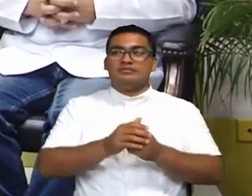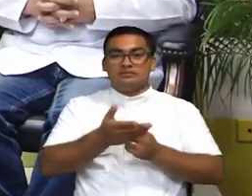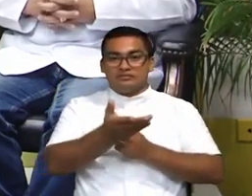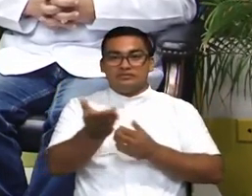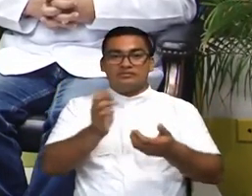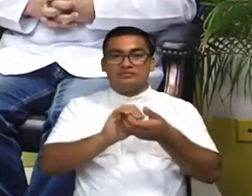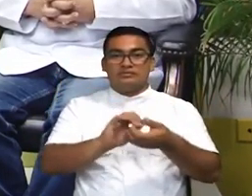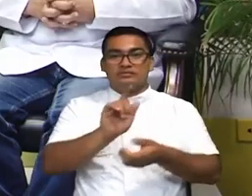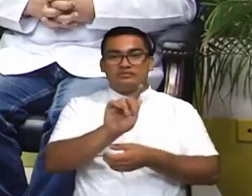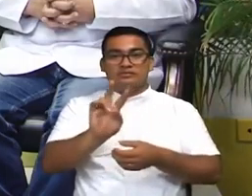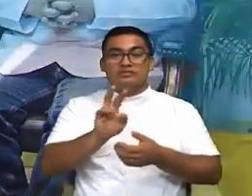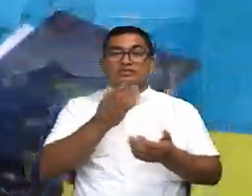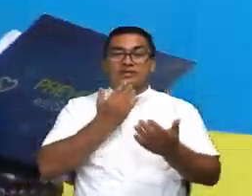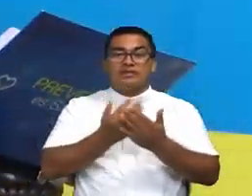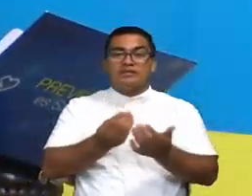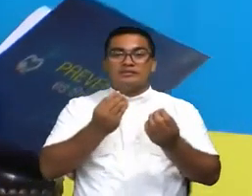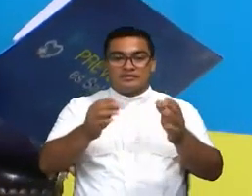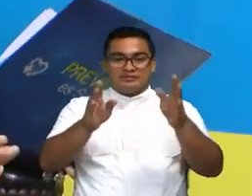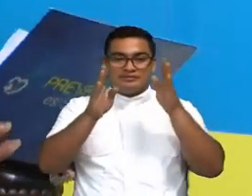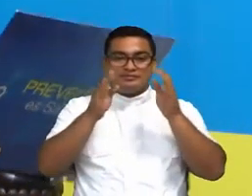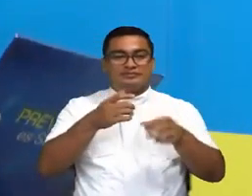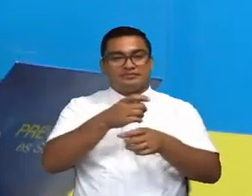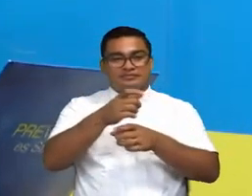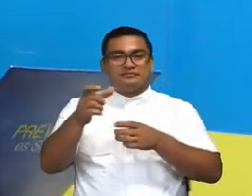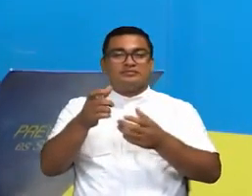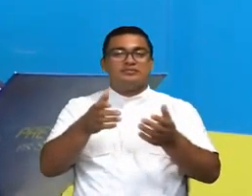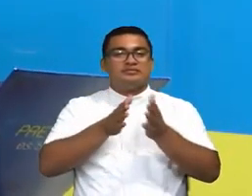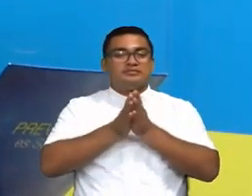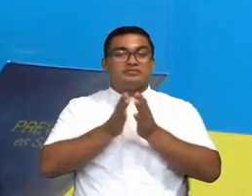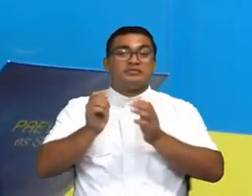amigo televidente, gracias por habernos sintonizado y le invitamos a que nos